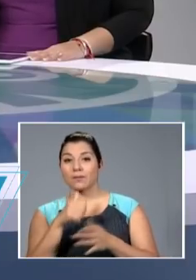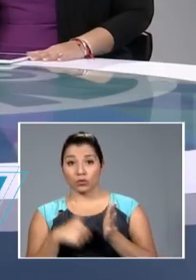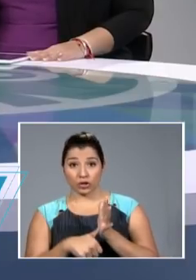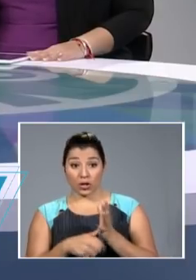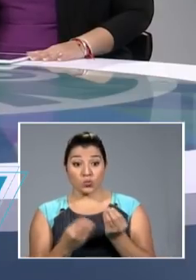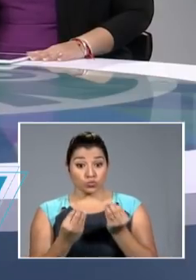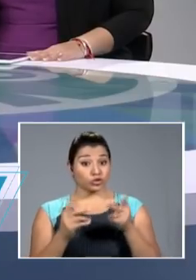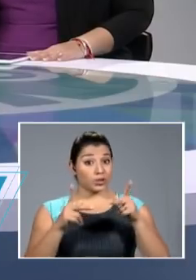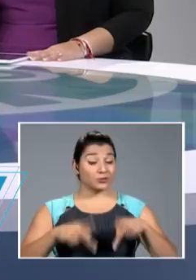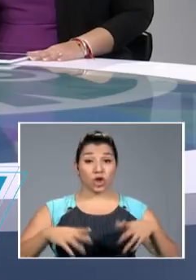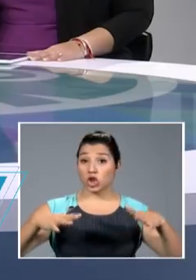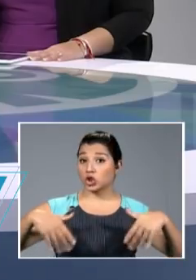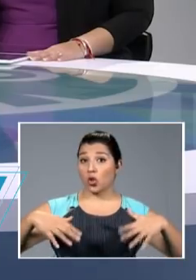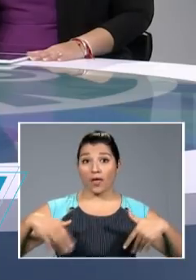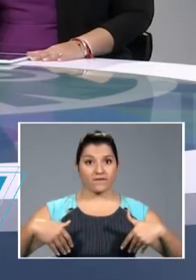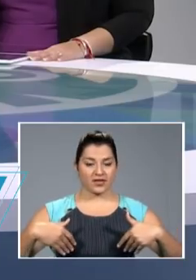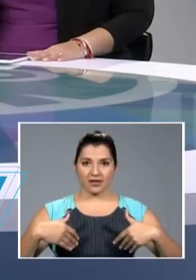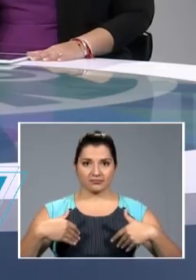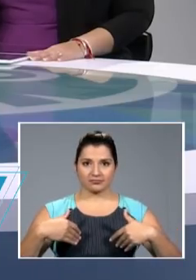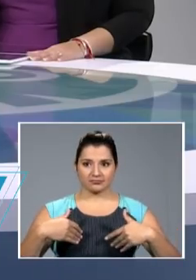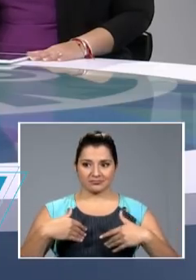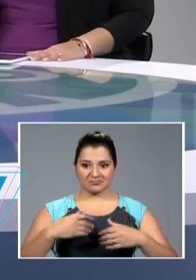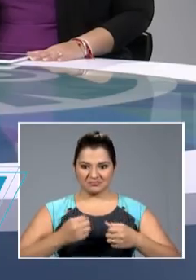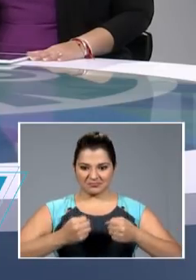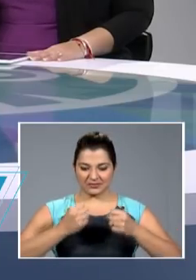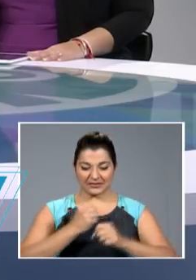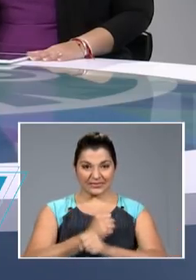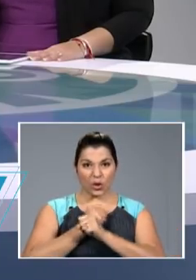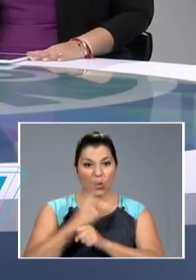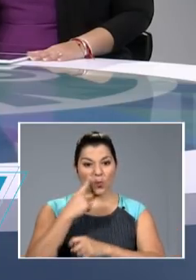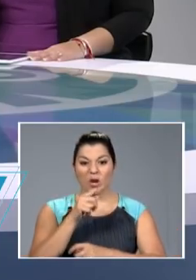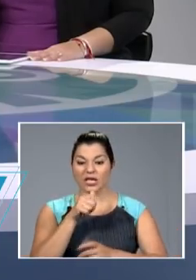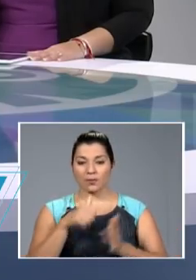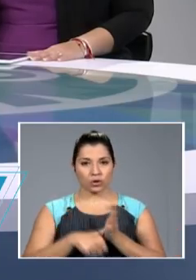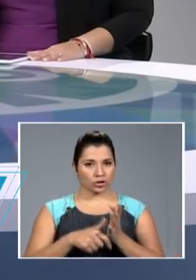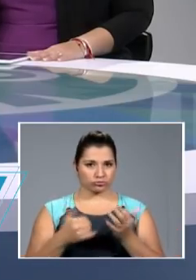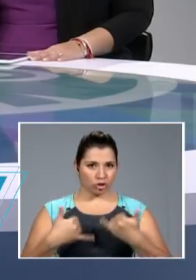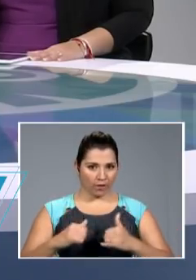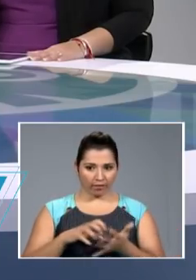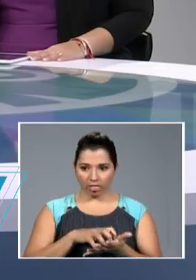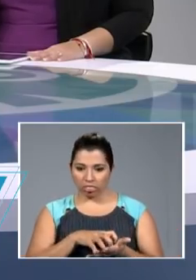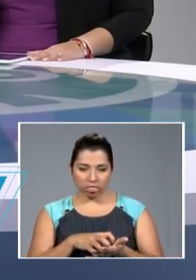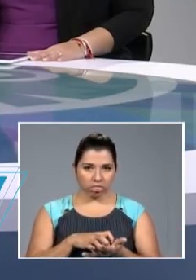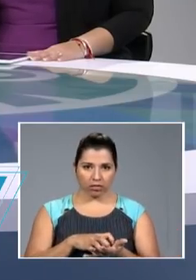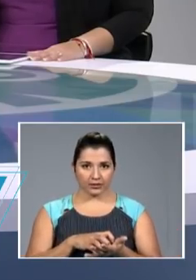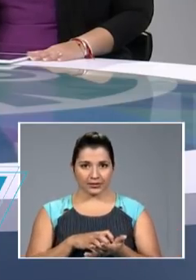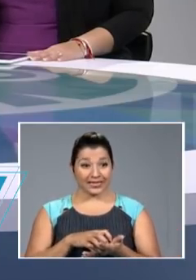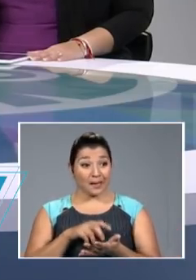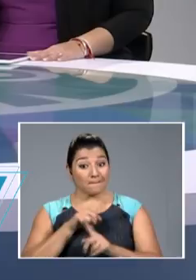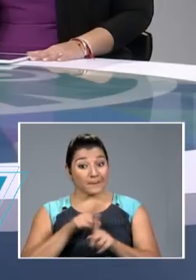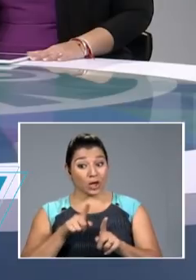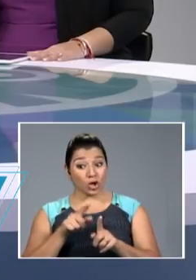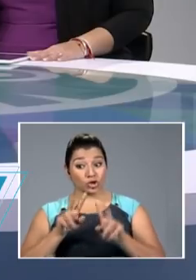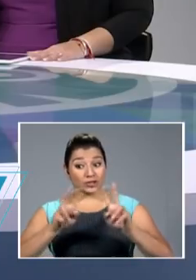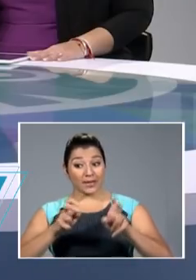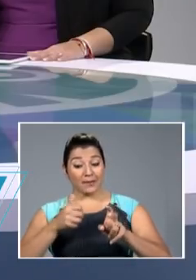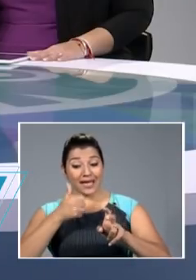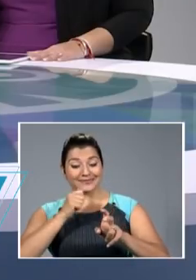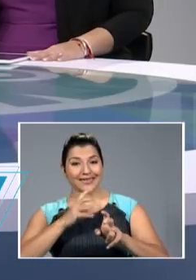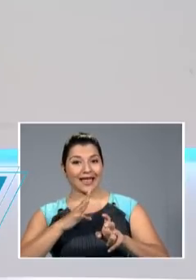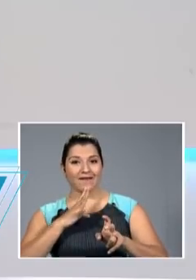más otros aspectos como cómo se va a resolver el tema del empleo. Tal